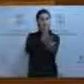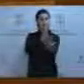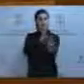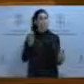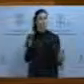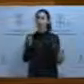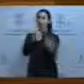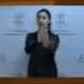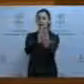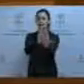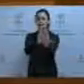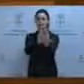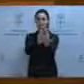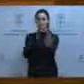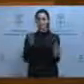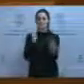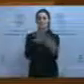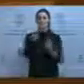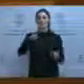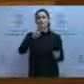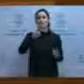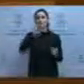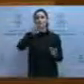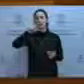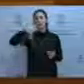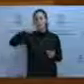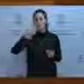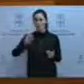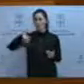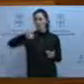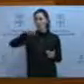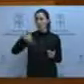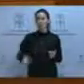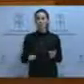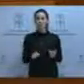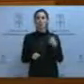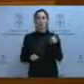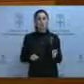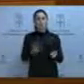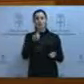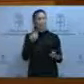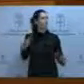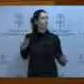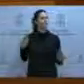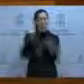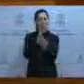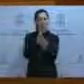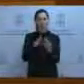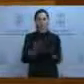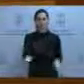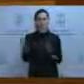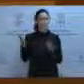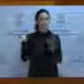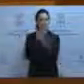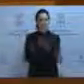de frente, con el permiso de don Guillermo Martínez, para abordar un debate presupuestario, de frente. Absolutamente. Y